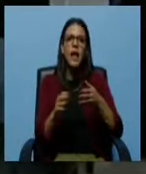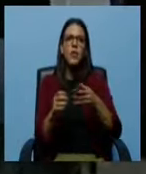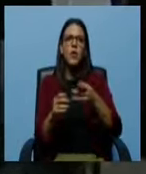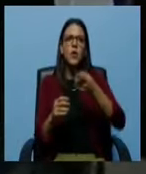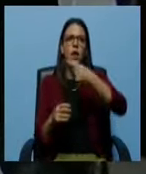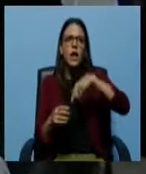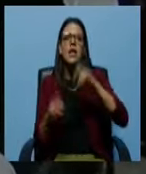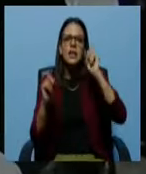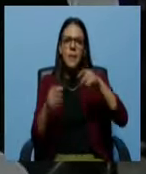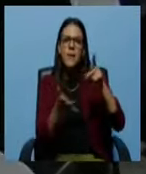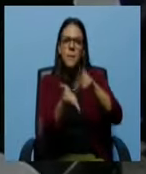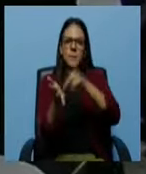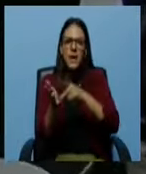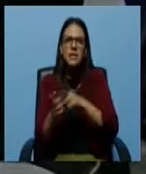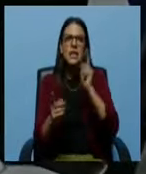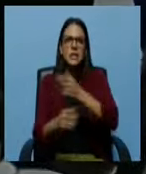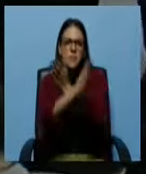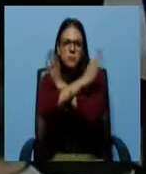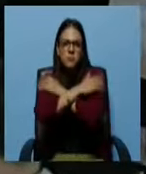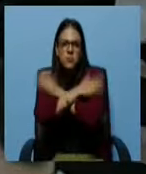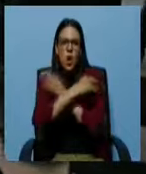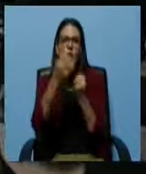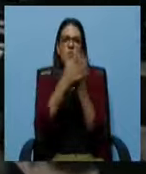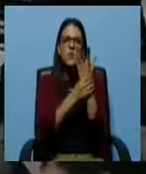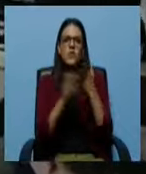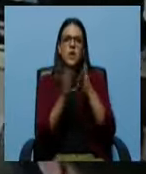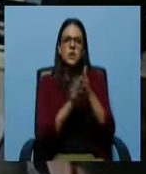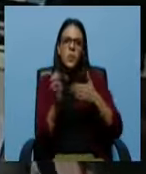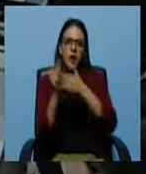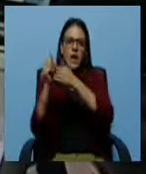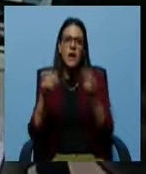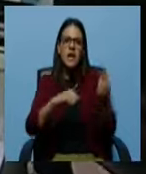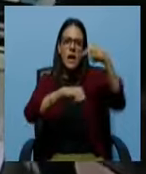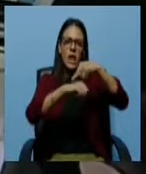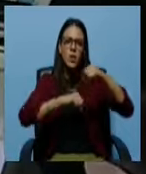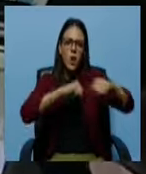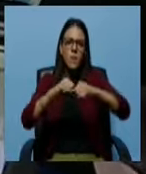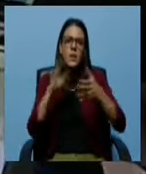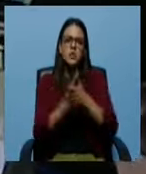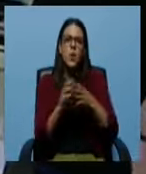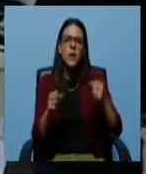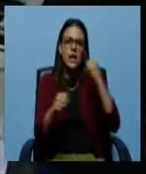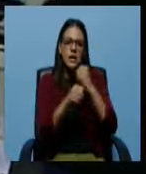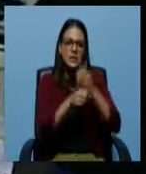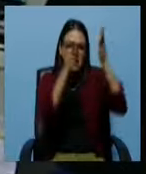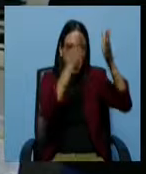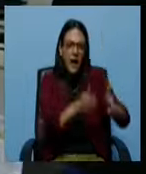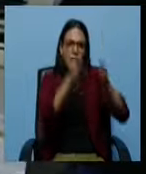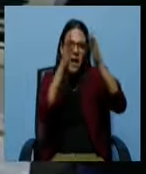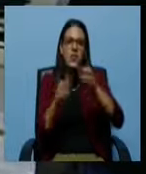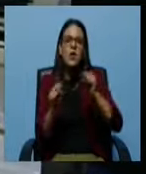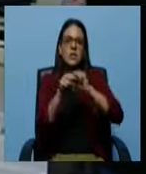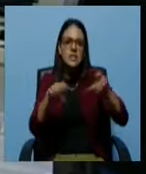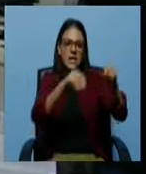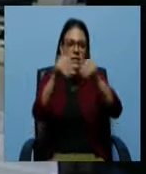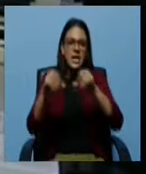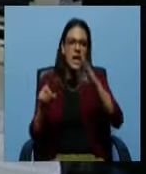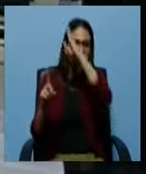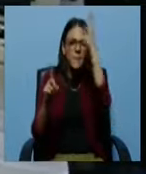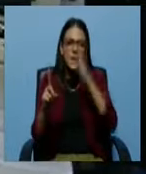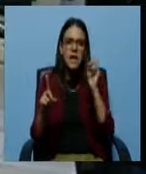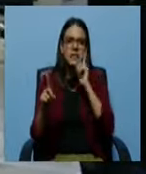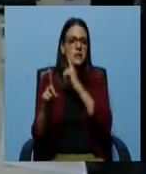Está presente a quien abraza el fundador de la dirección nacional del movimiento de los trabajadores rurales sin tierra de Brasil,